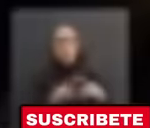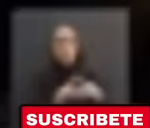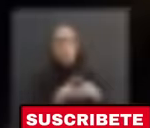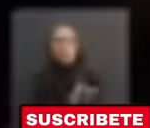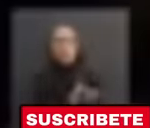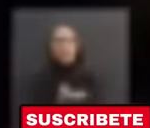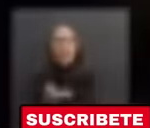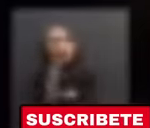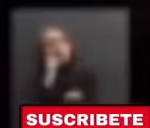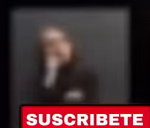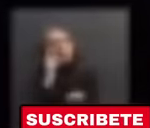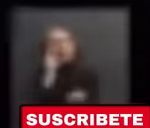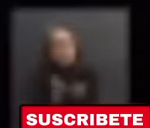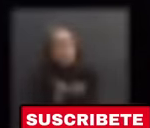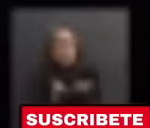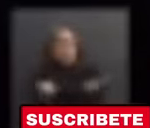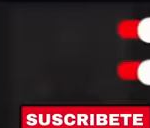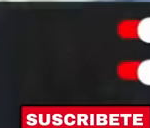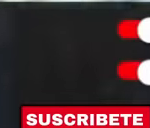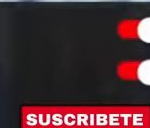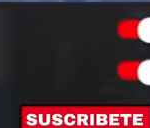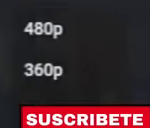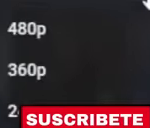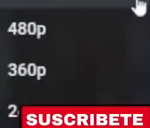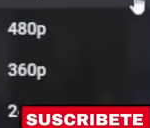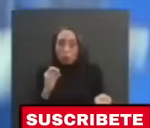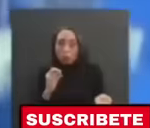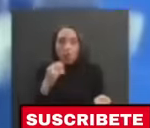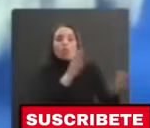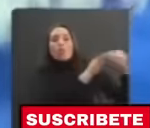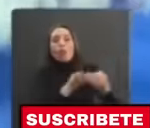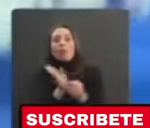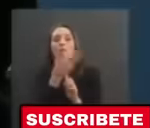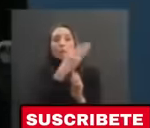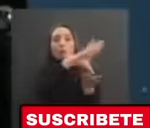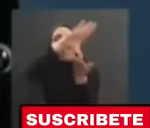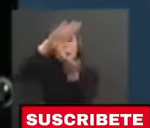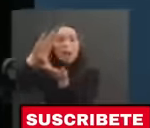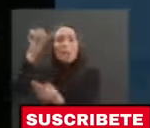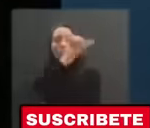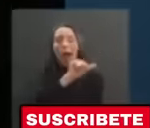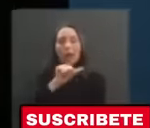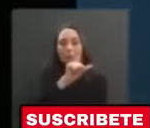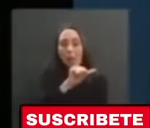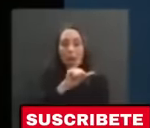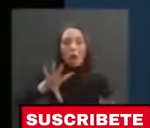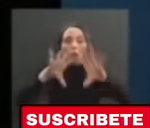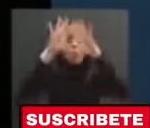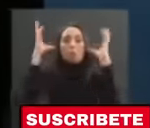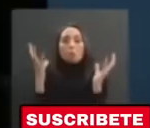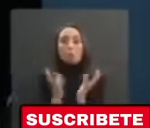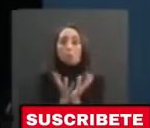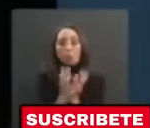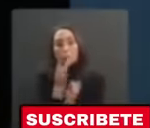flota china, más de 400 naves, la mayoría provenientes de países asiáticos, la que a nivel mundial se ha ganado